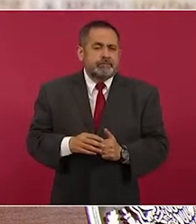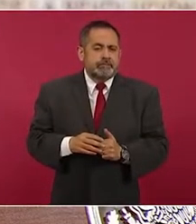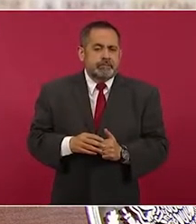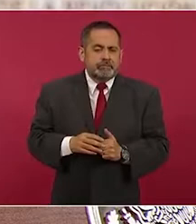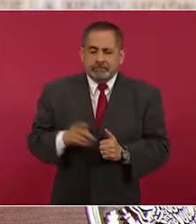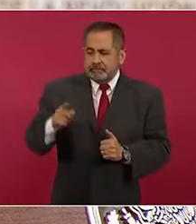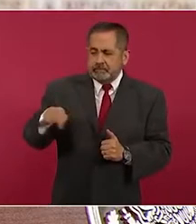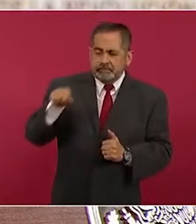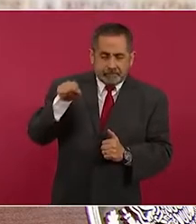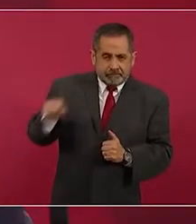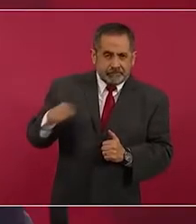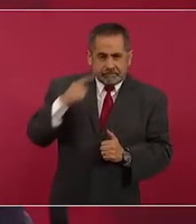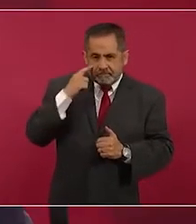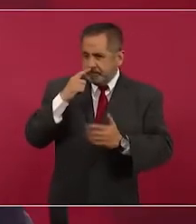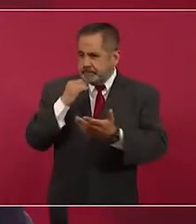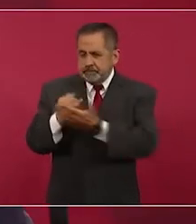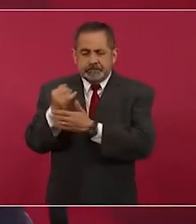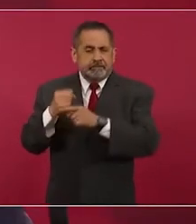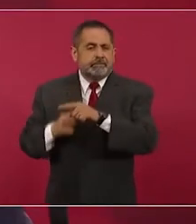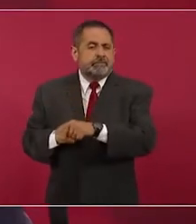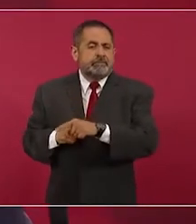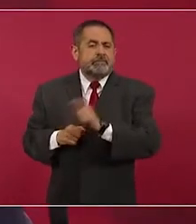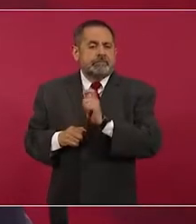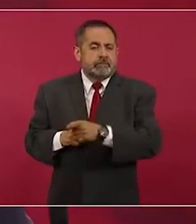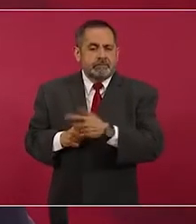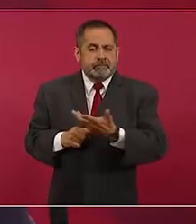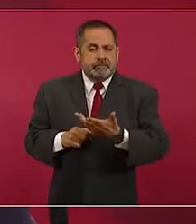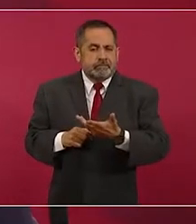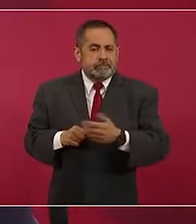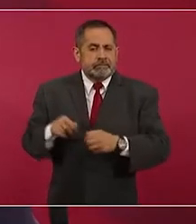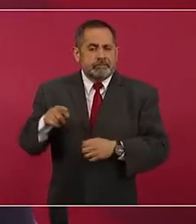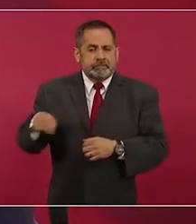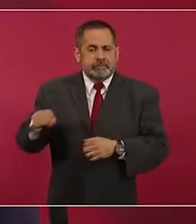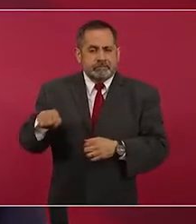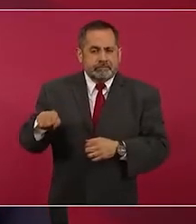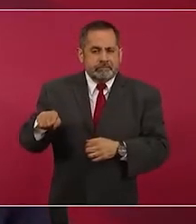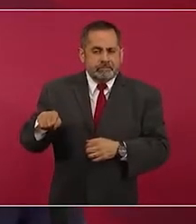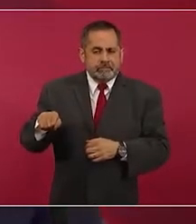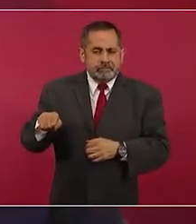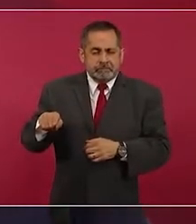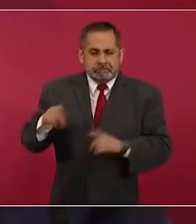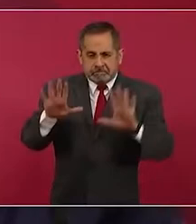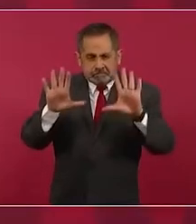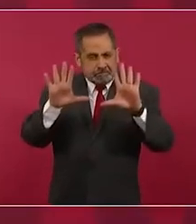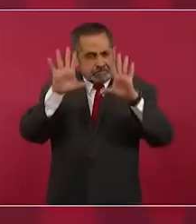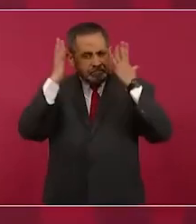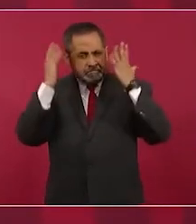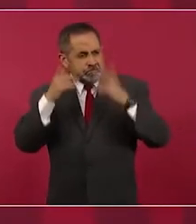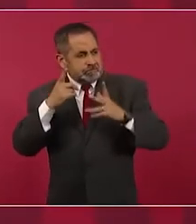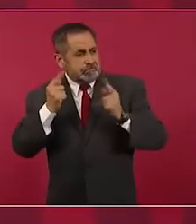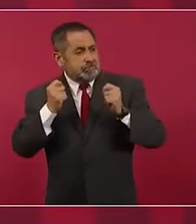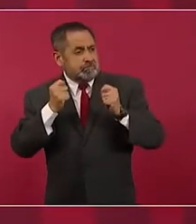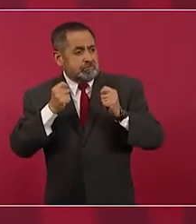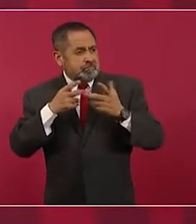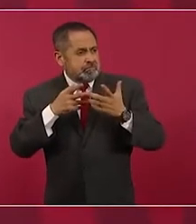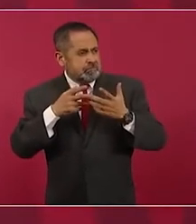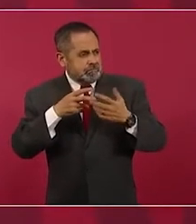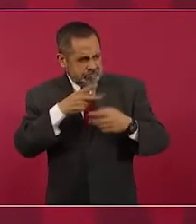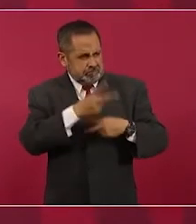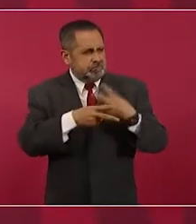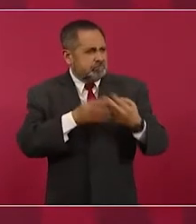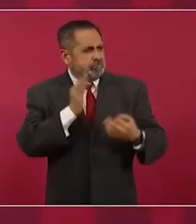tomó la decisión de actuar de manera precipitada sin un